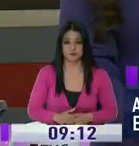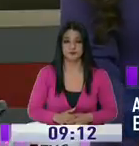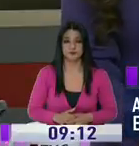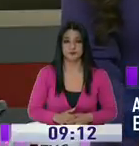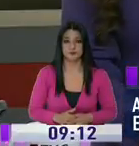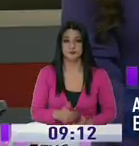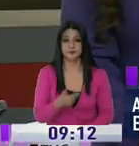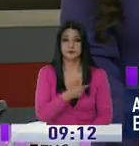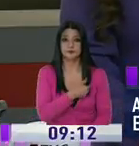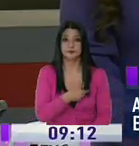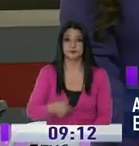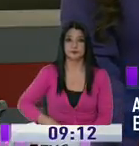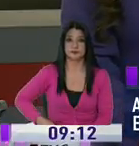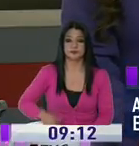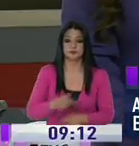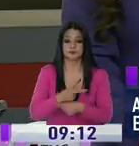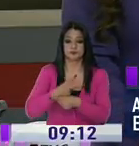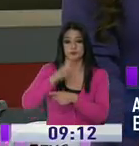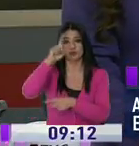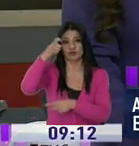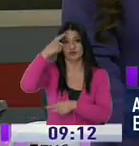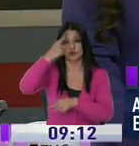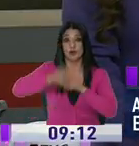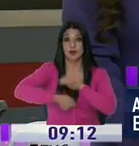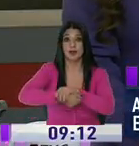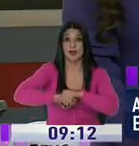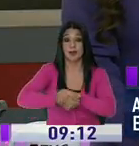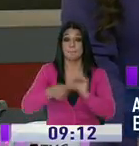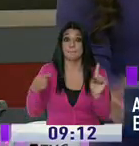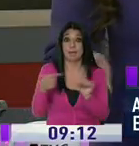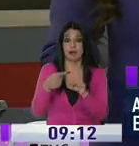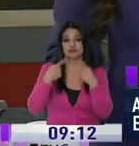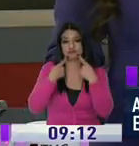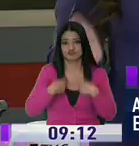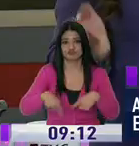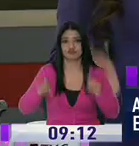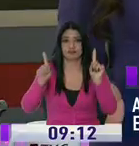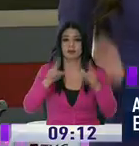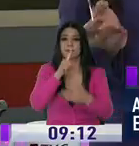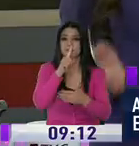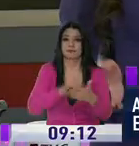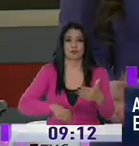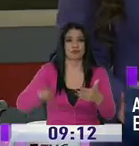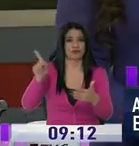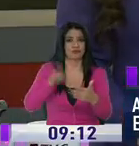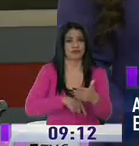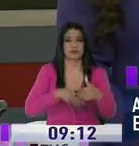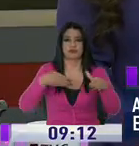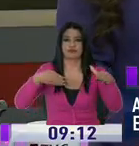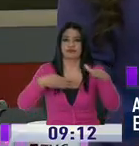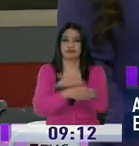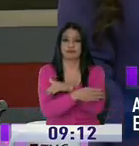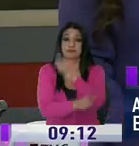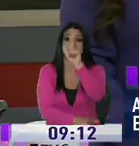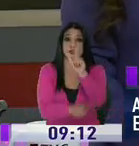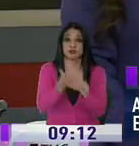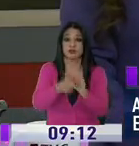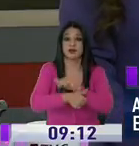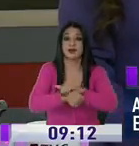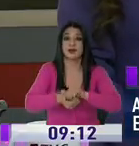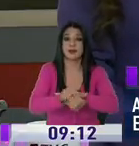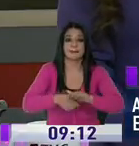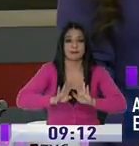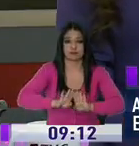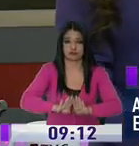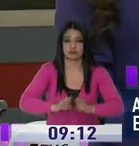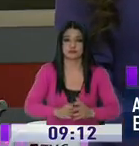Y el presidente del Consejo de Gobierno de Galápagos, Norman Wright, anunció que se restringe completamente la entrada de personas a las islas.